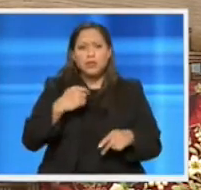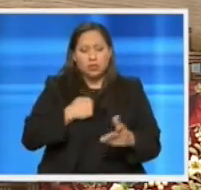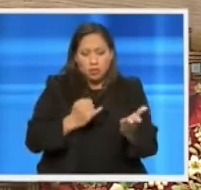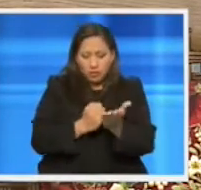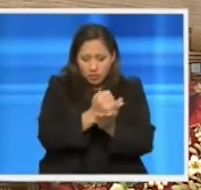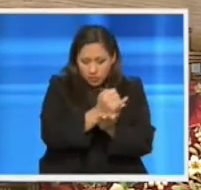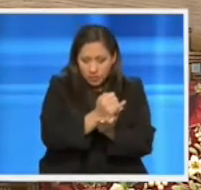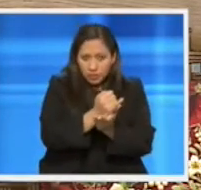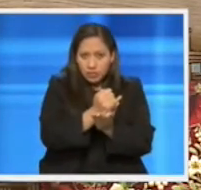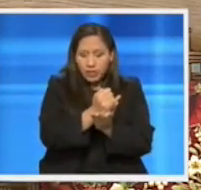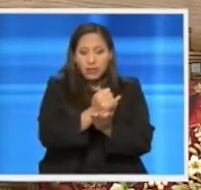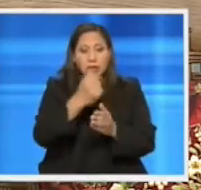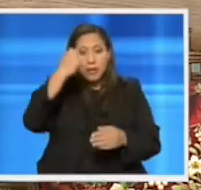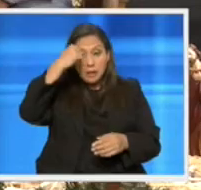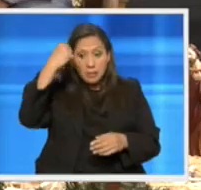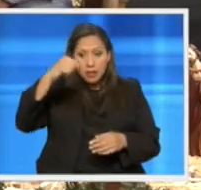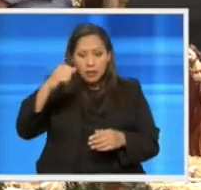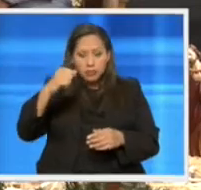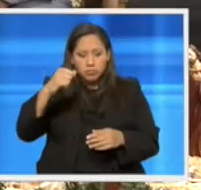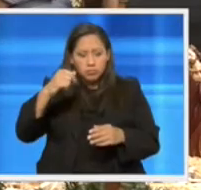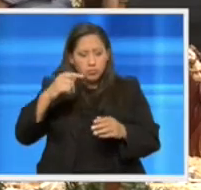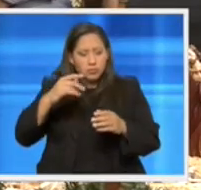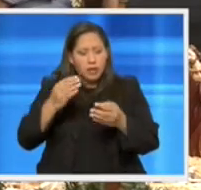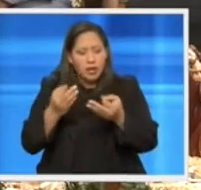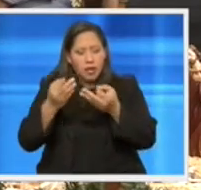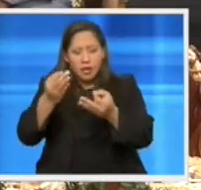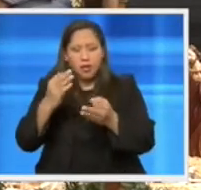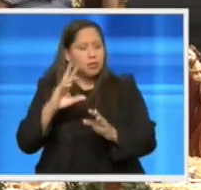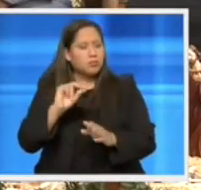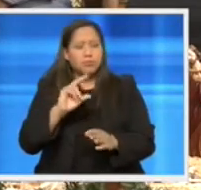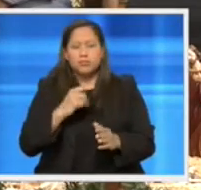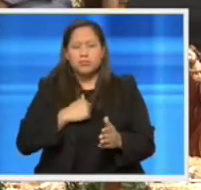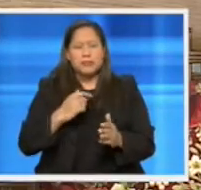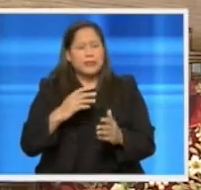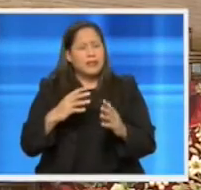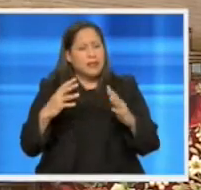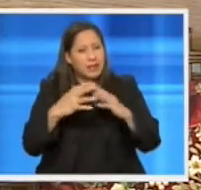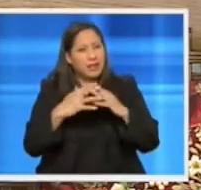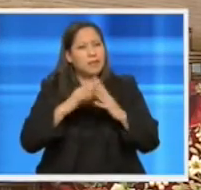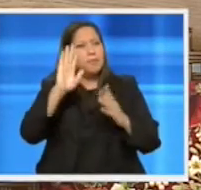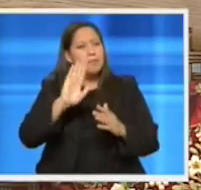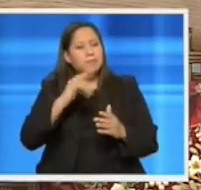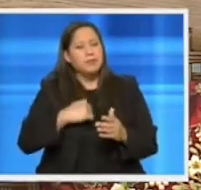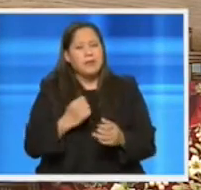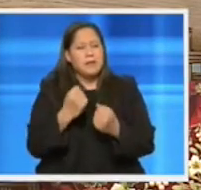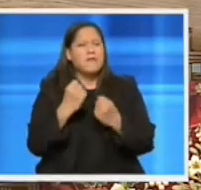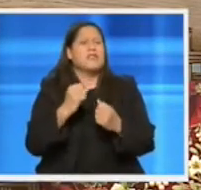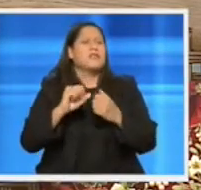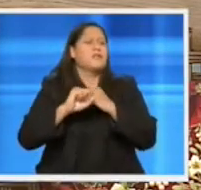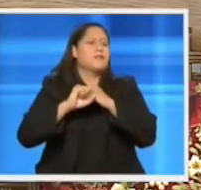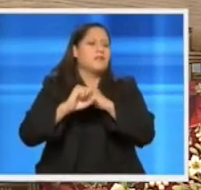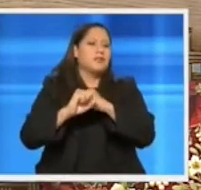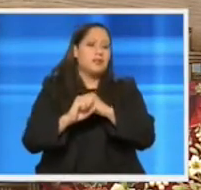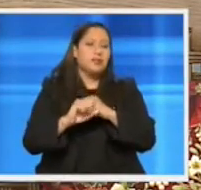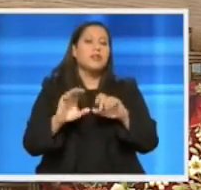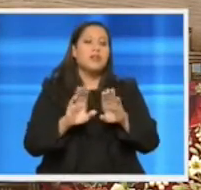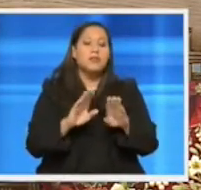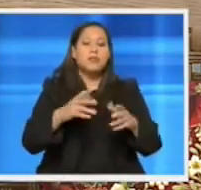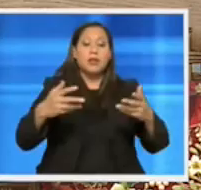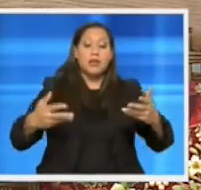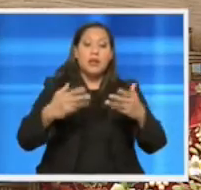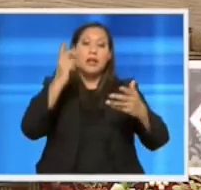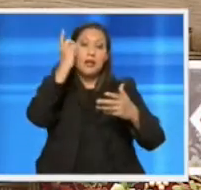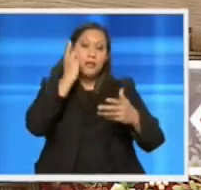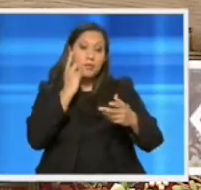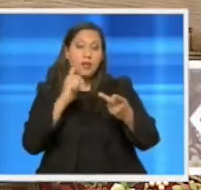voy a pecar. Y sí es cierto. Así es, sí. ¿no? Entonces, de ahí vamos a tener una ensalada, algo divertida, no lechuga y espinaca. No, tampoco